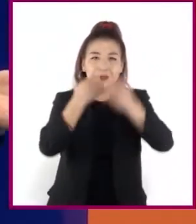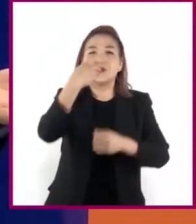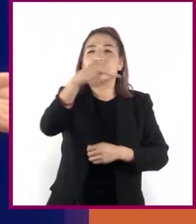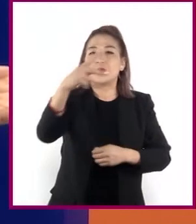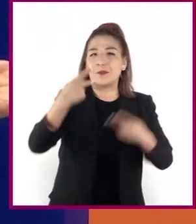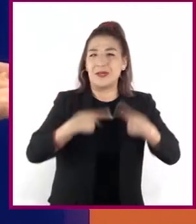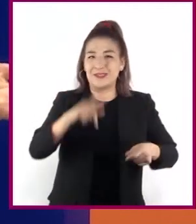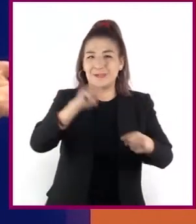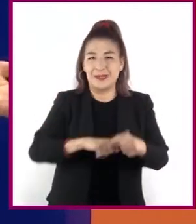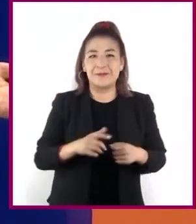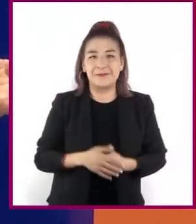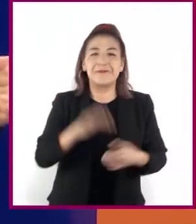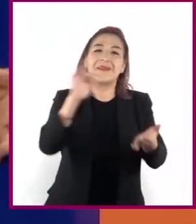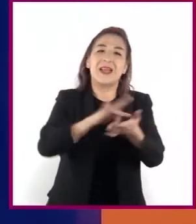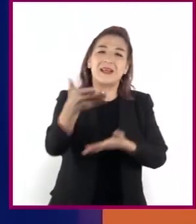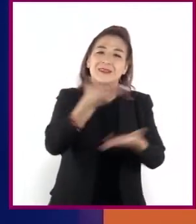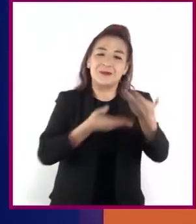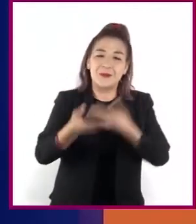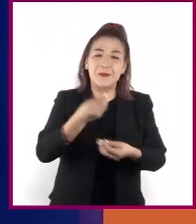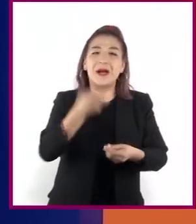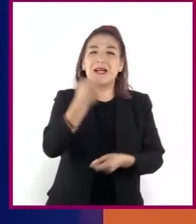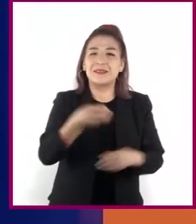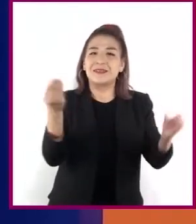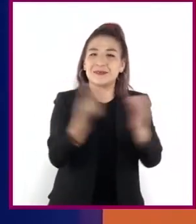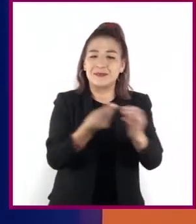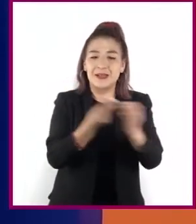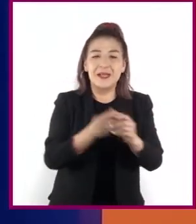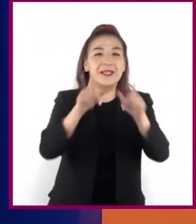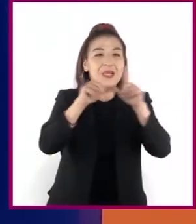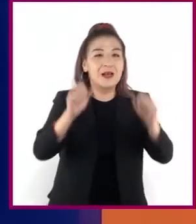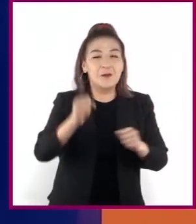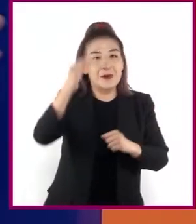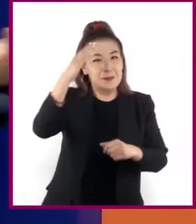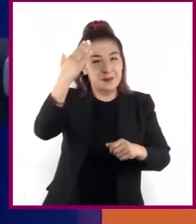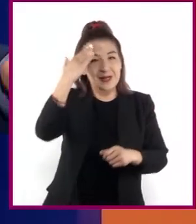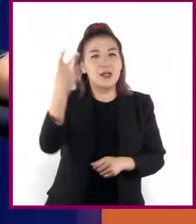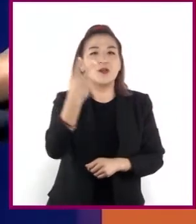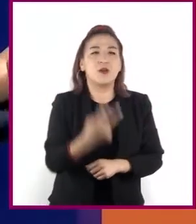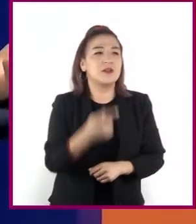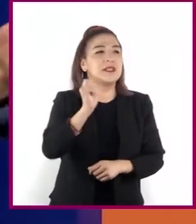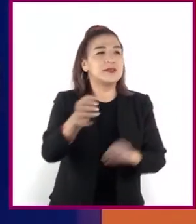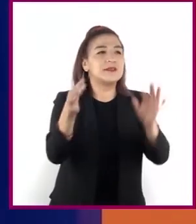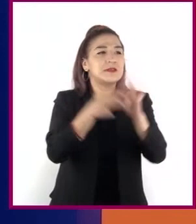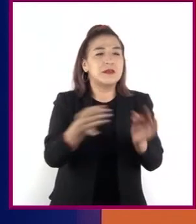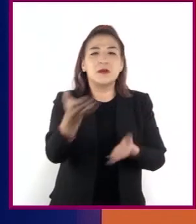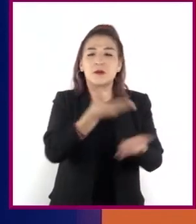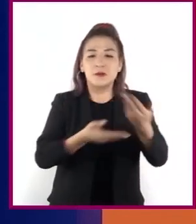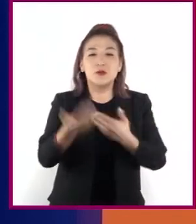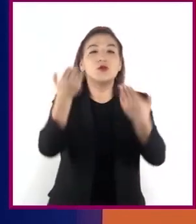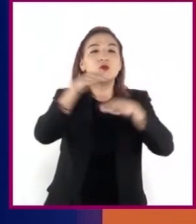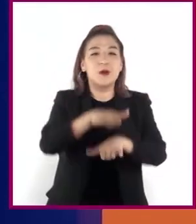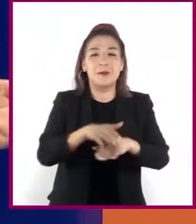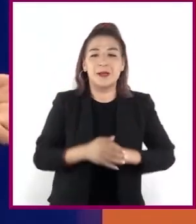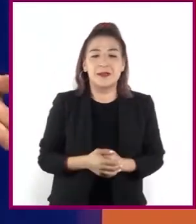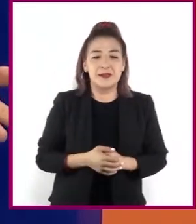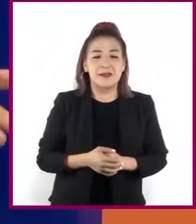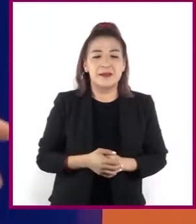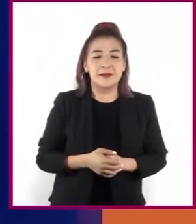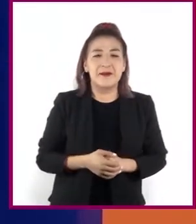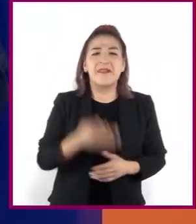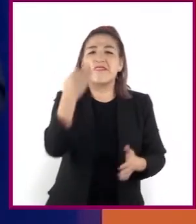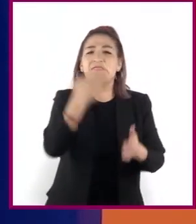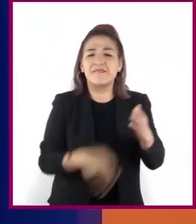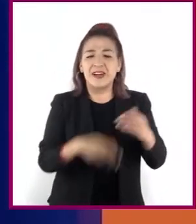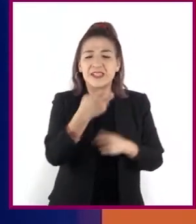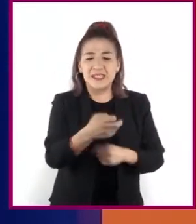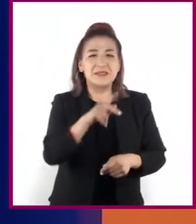Gracias por compartir con nosotros esta sesión de Lengua Materna 2. en la que hemos compartido sobre qué le